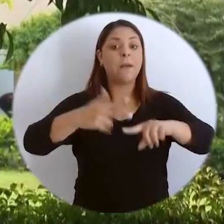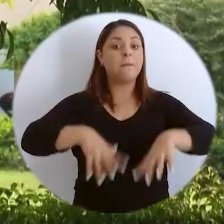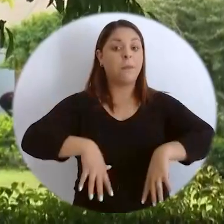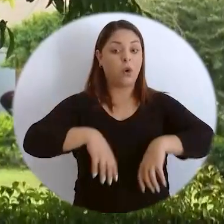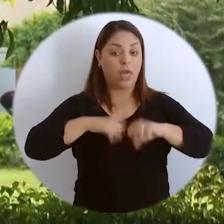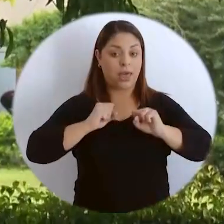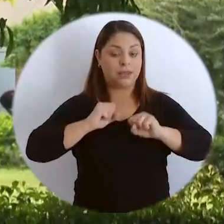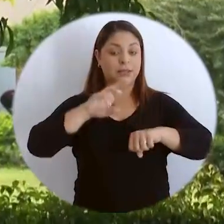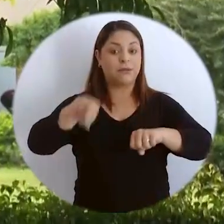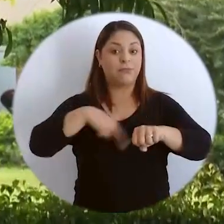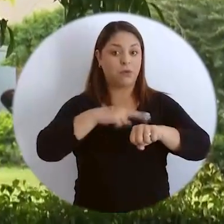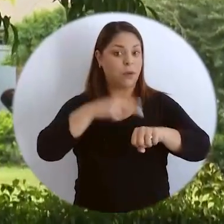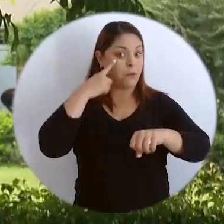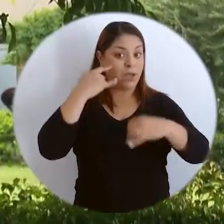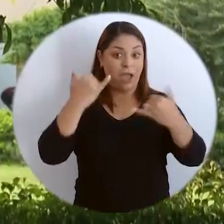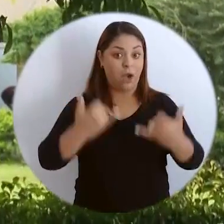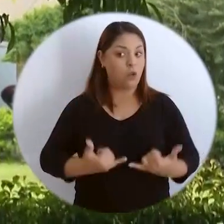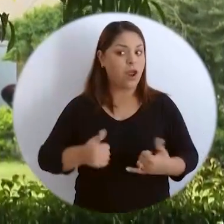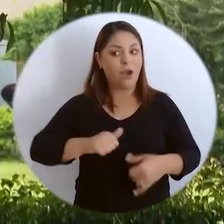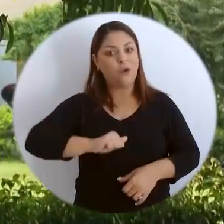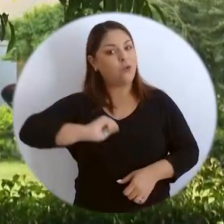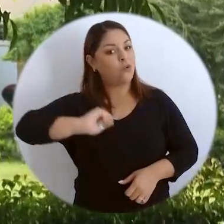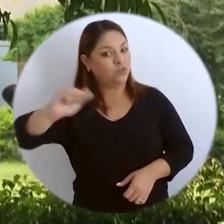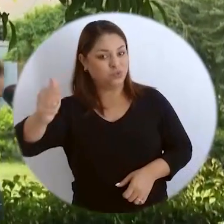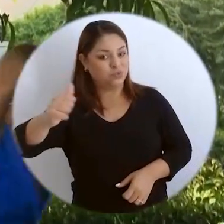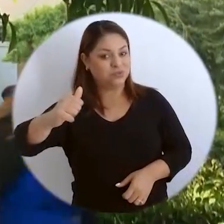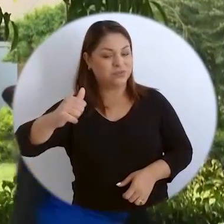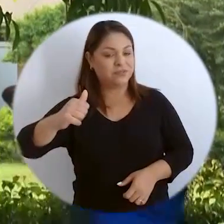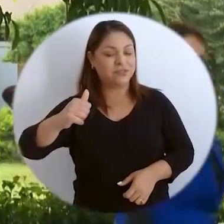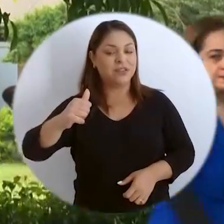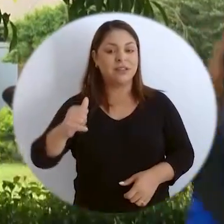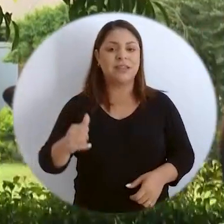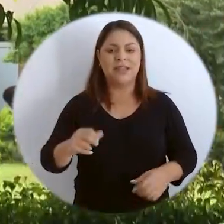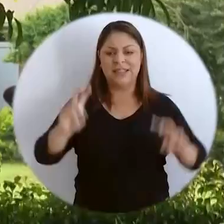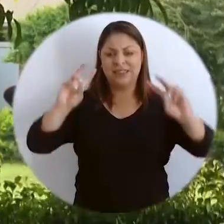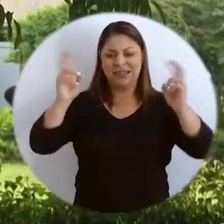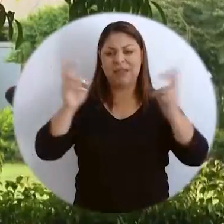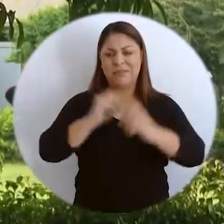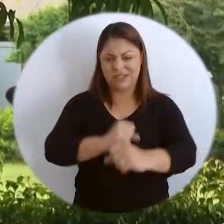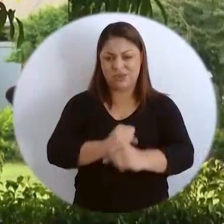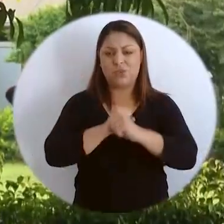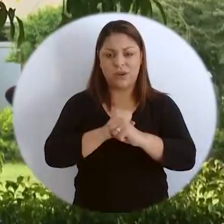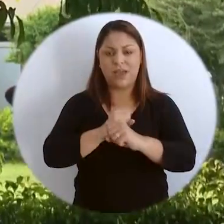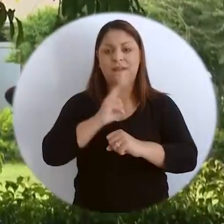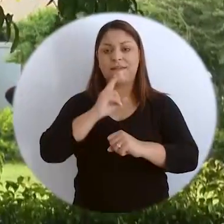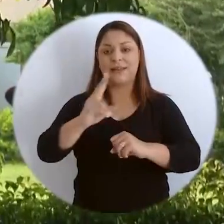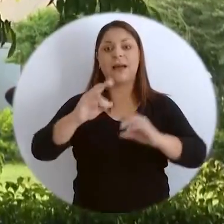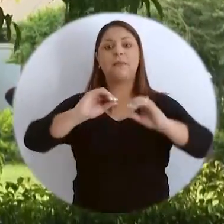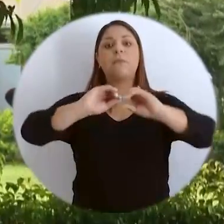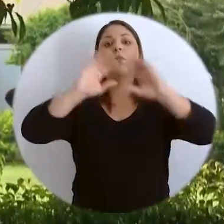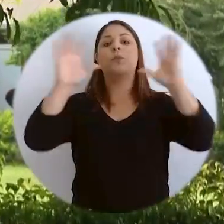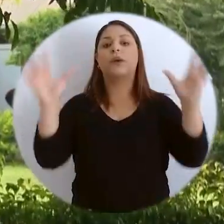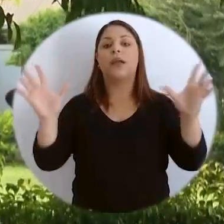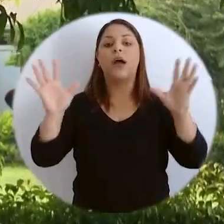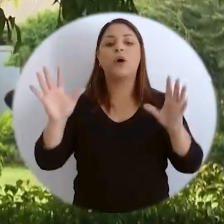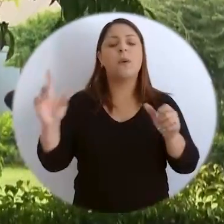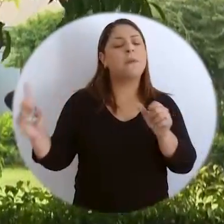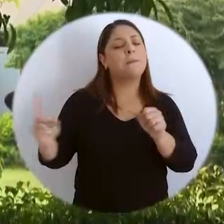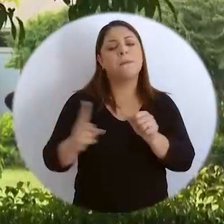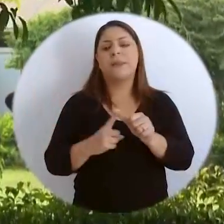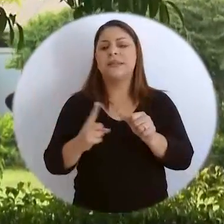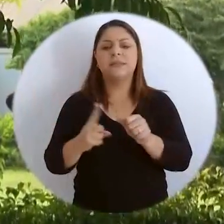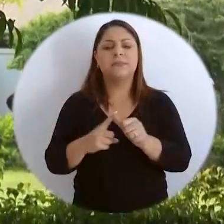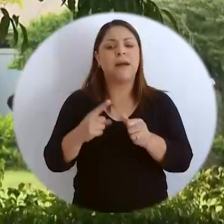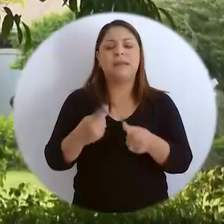otros. Cuando en materia de seguridad está muy claro que el principal caldo de